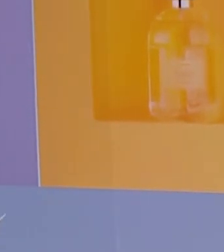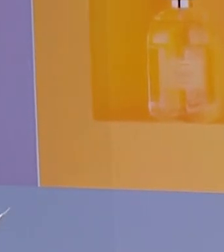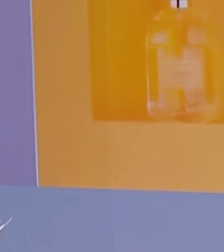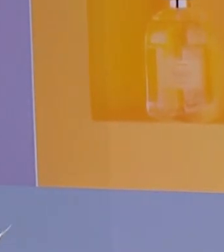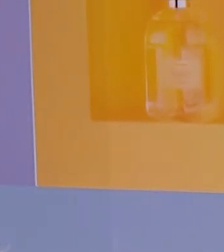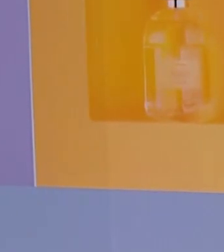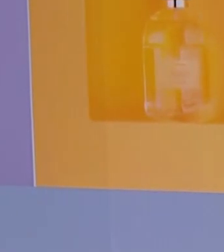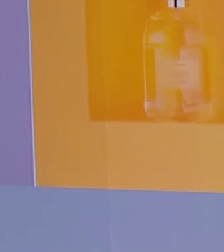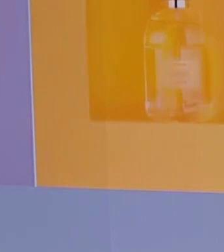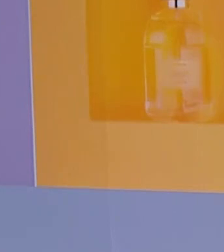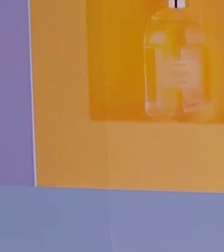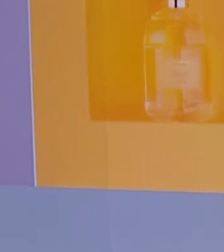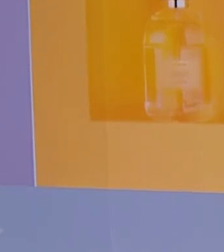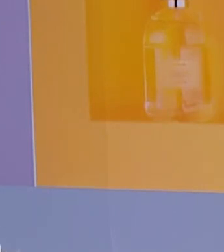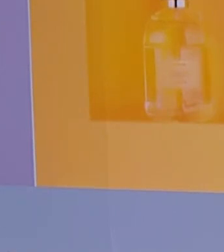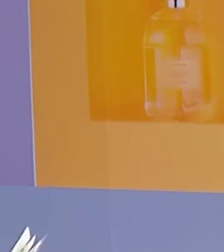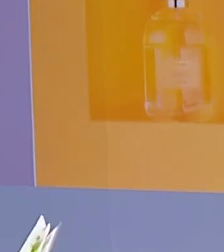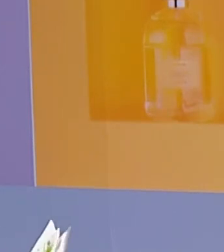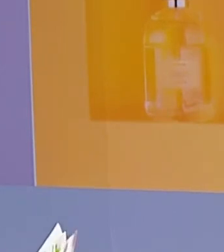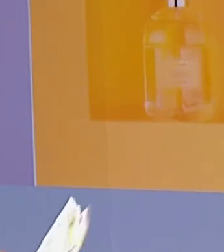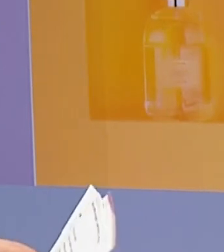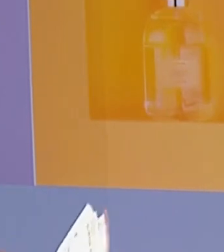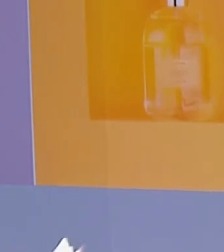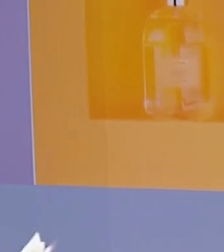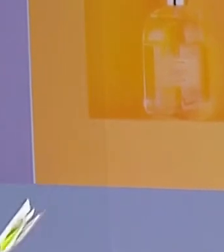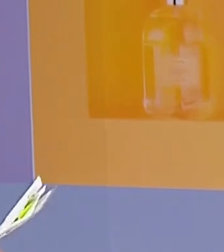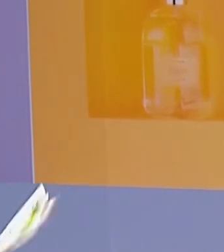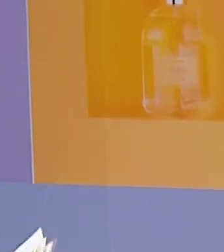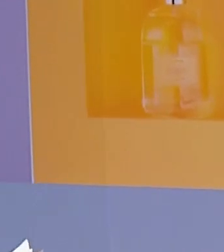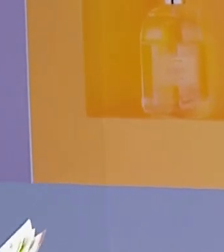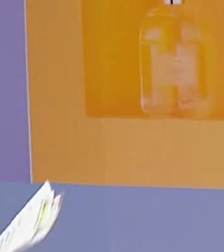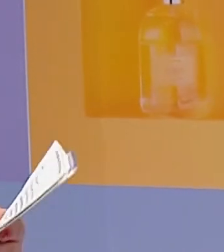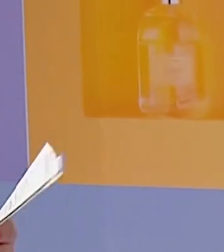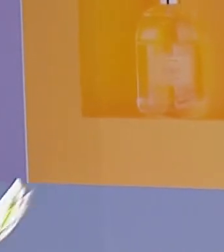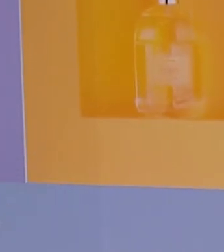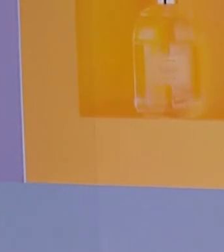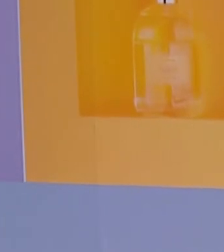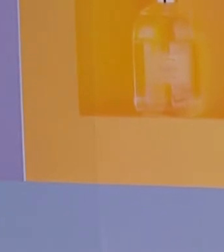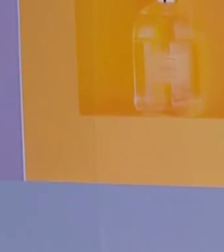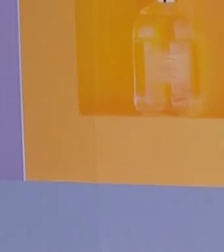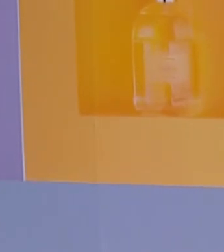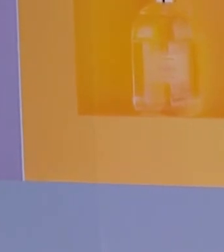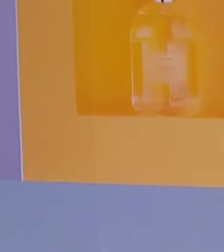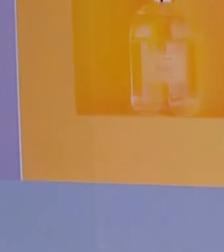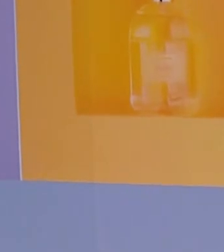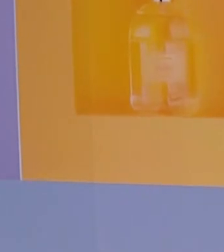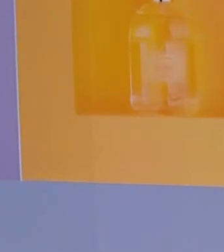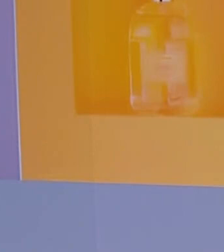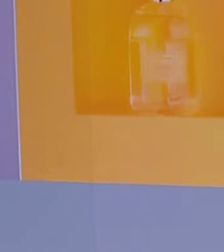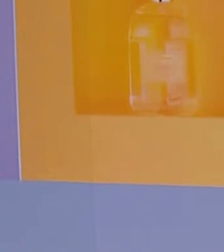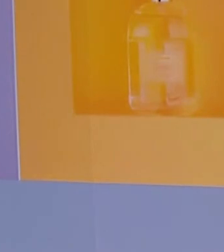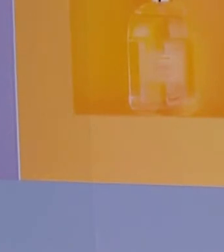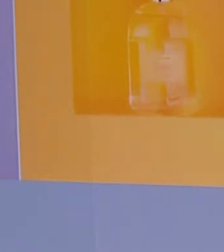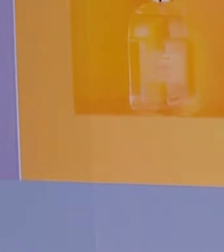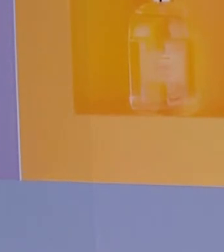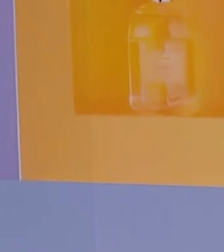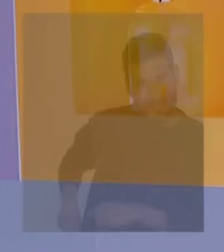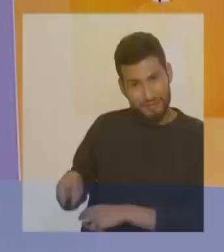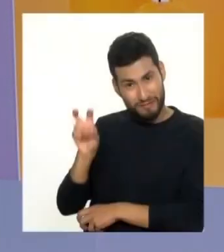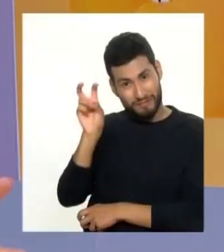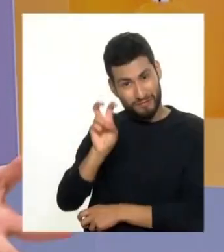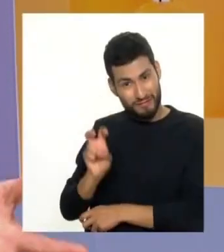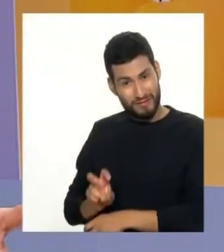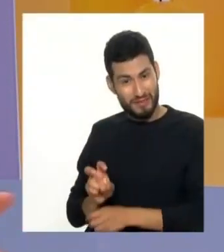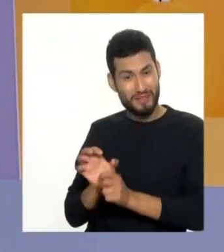inadecuado, cargamos peso y comenzamos con los dolores muy comunes abajo de la espalda, en la parte cervical, y